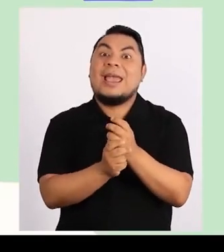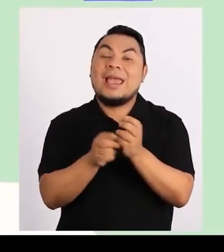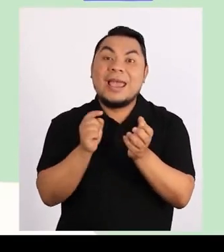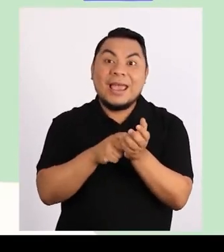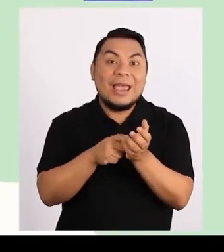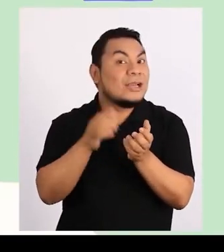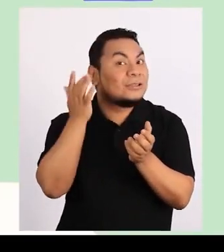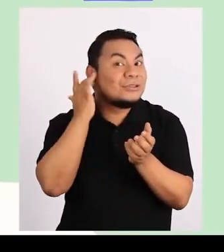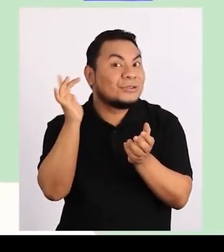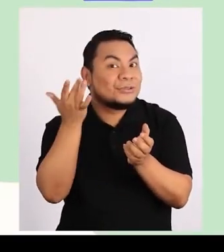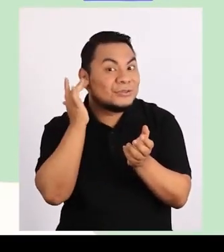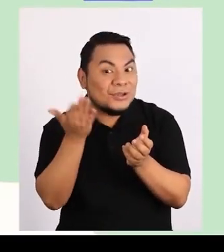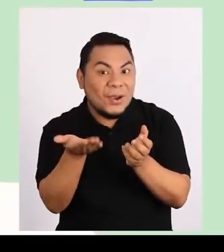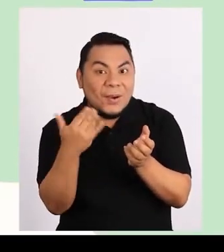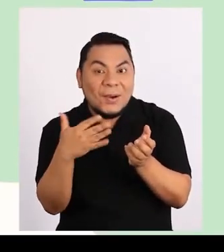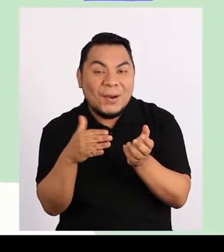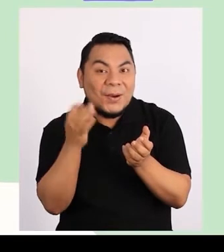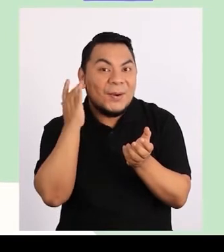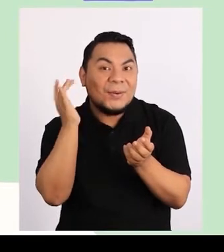¡Jorge, la sonaja suena!